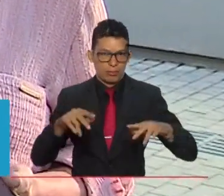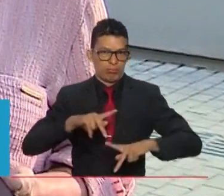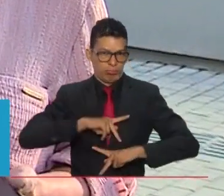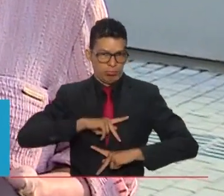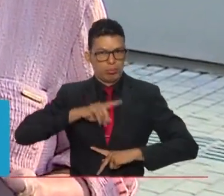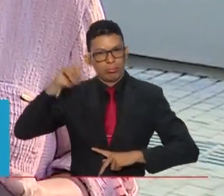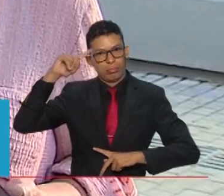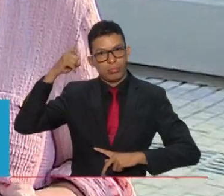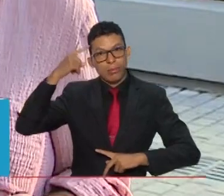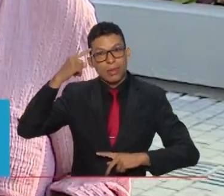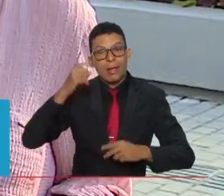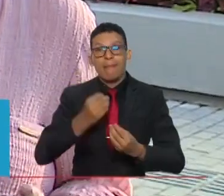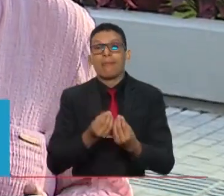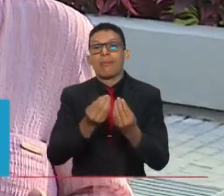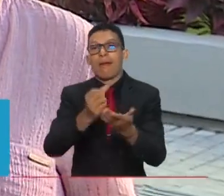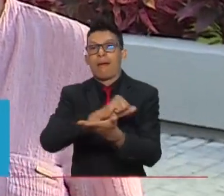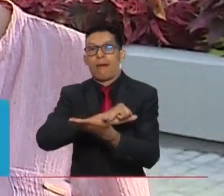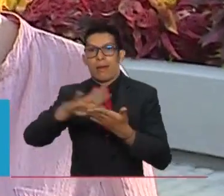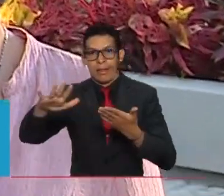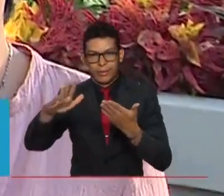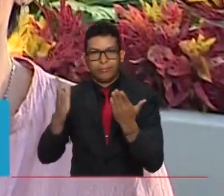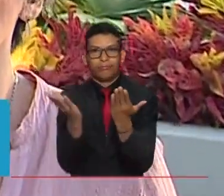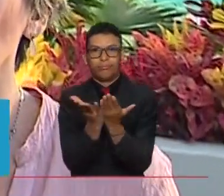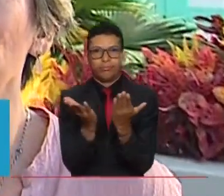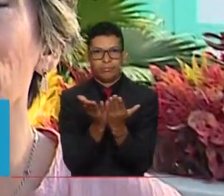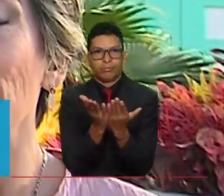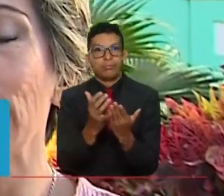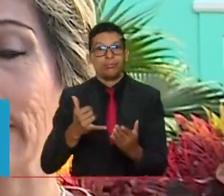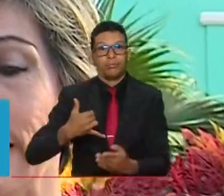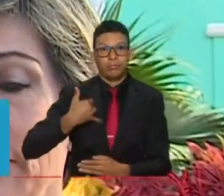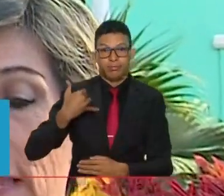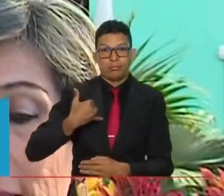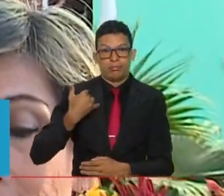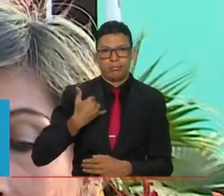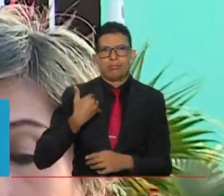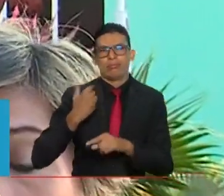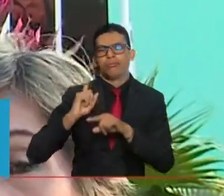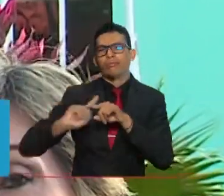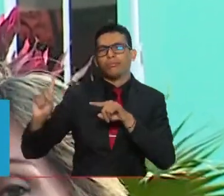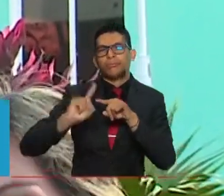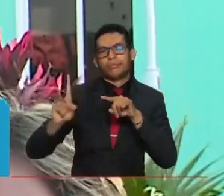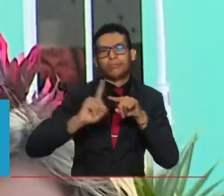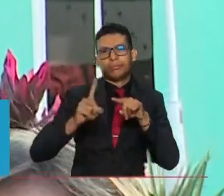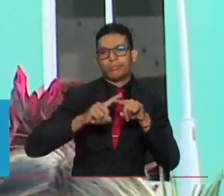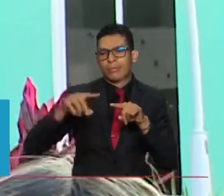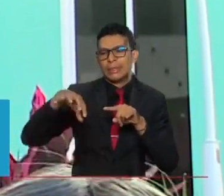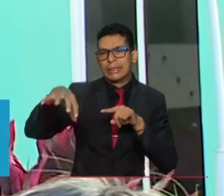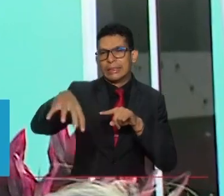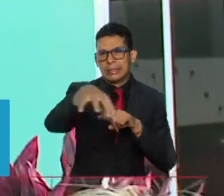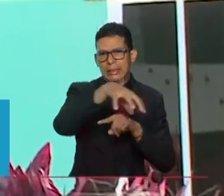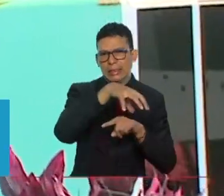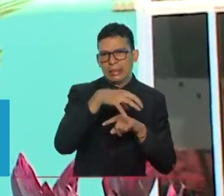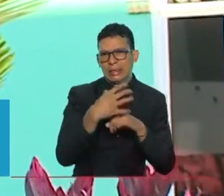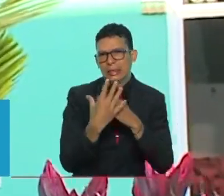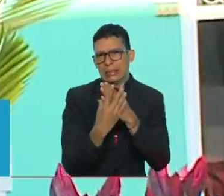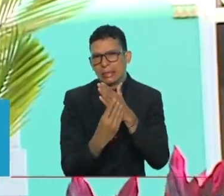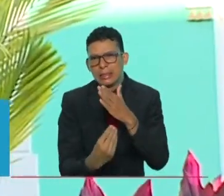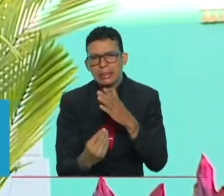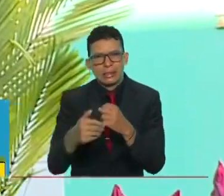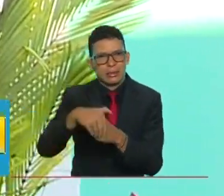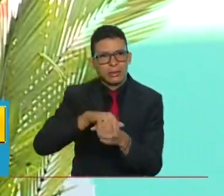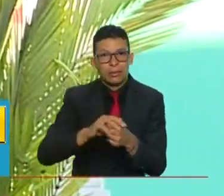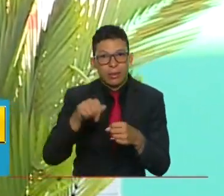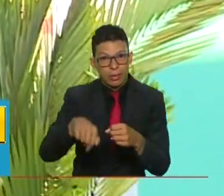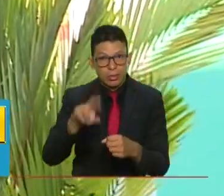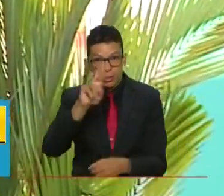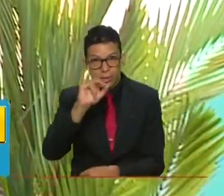está ofreciendo gratuidad, educación gratuita a jóvenes de diferentes sectores muy vulnerables, y no solamente de este